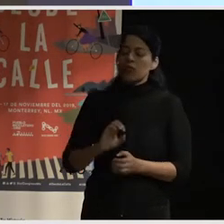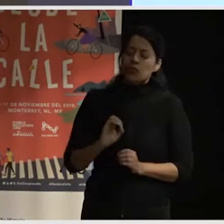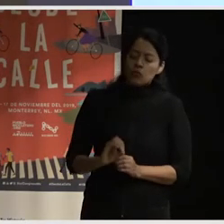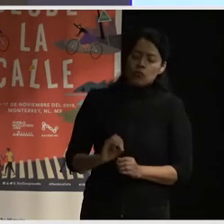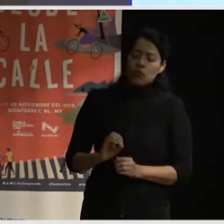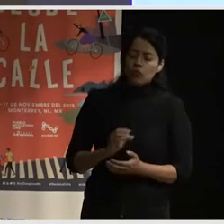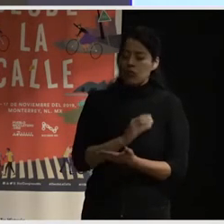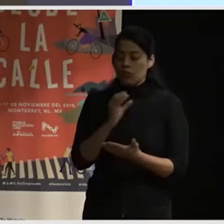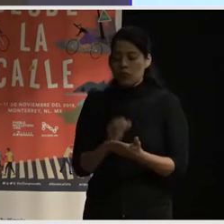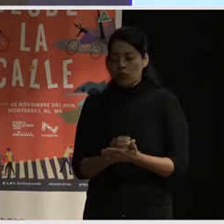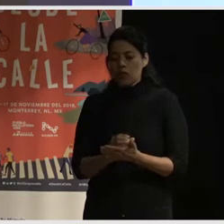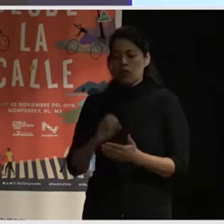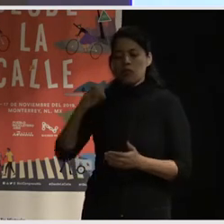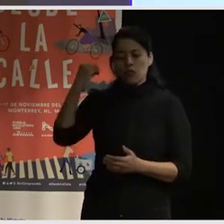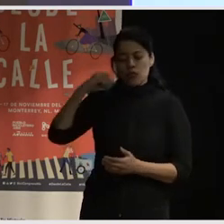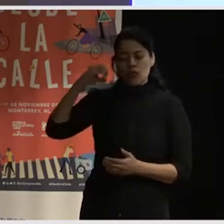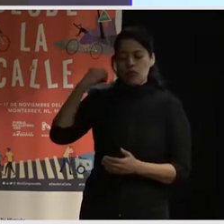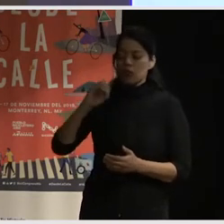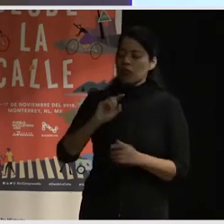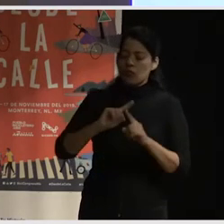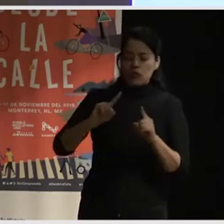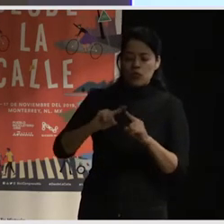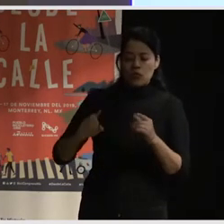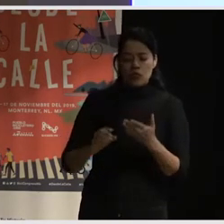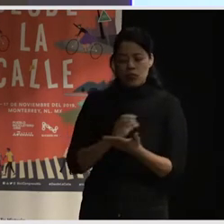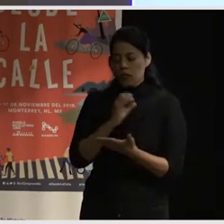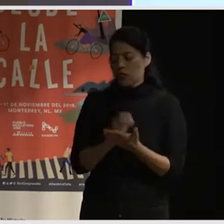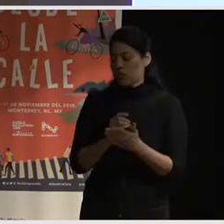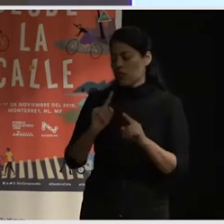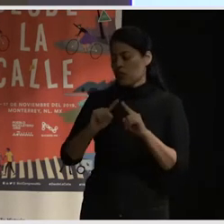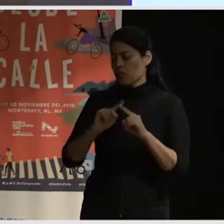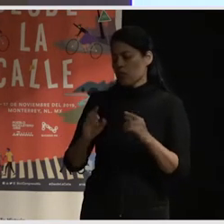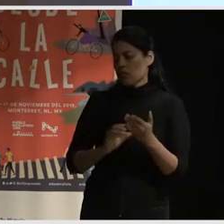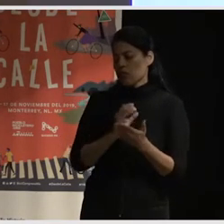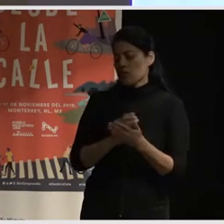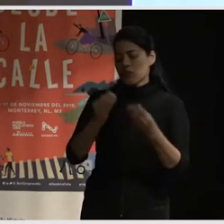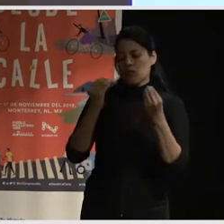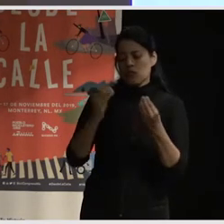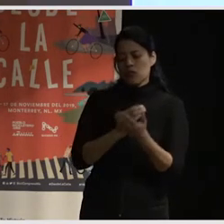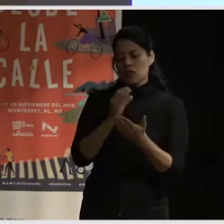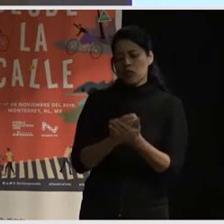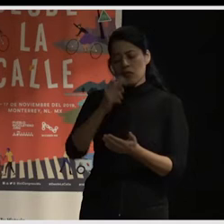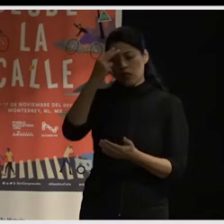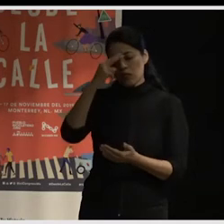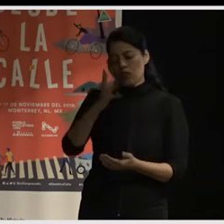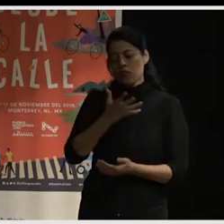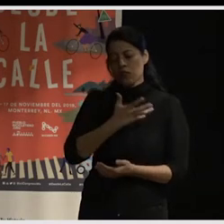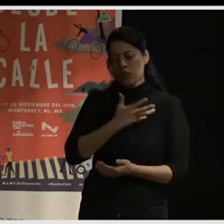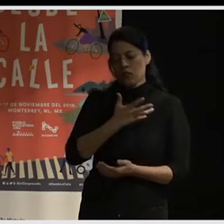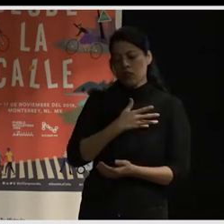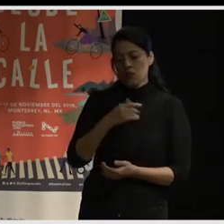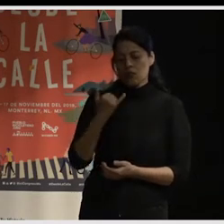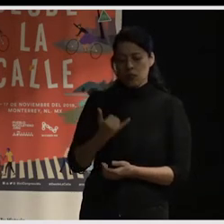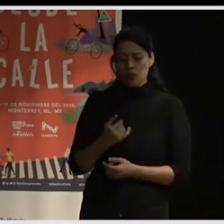nuestra ciudad de oaxaca o de salamanca o en fin en cualquiera de las tantas ciudades en méxico que tenemos y